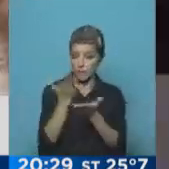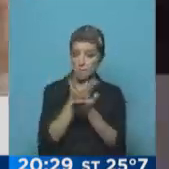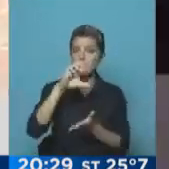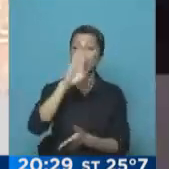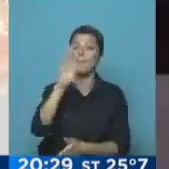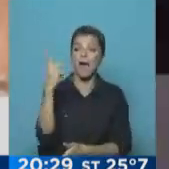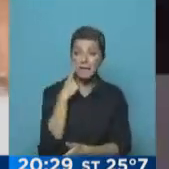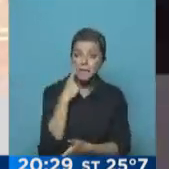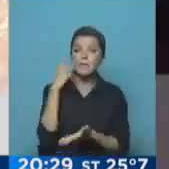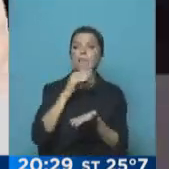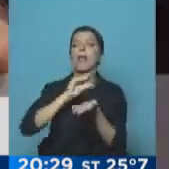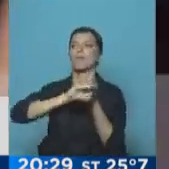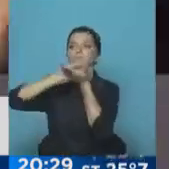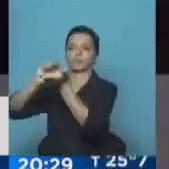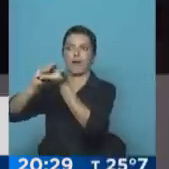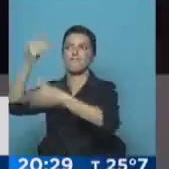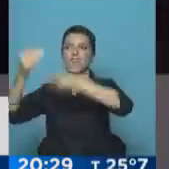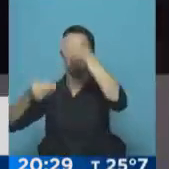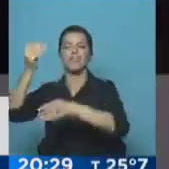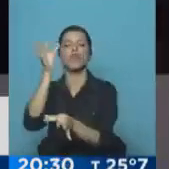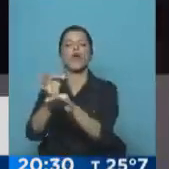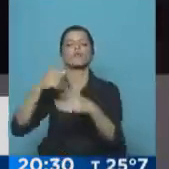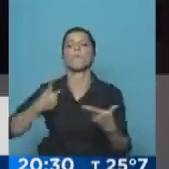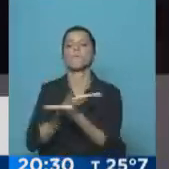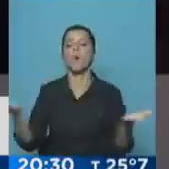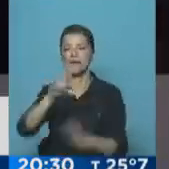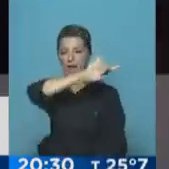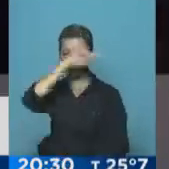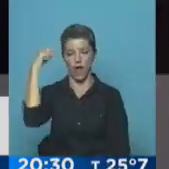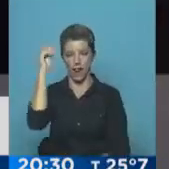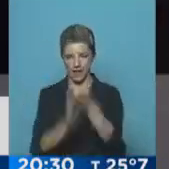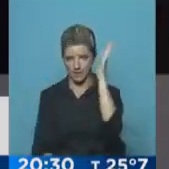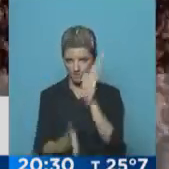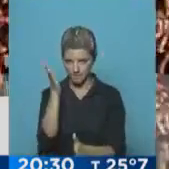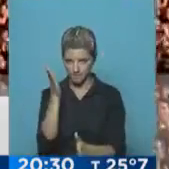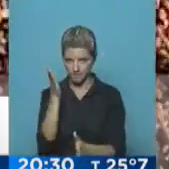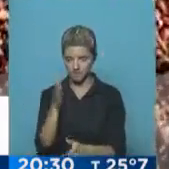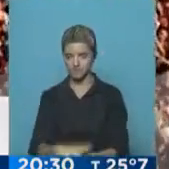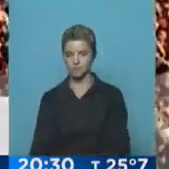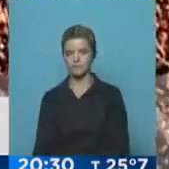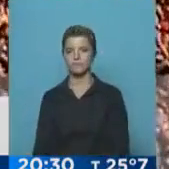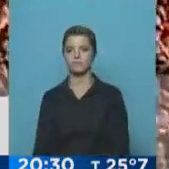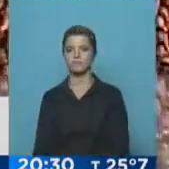para financiar la educación pública, nacional y gratuita.